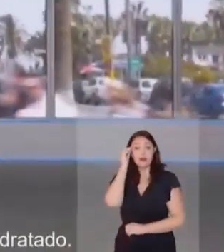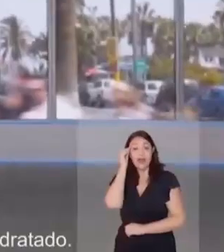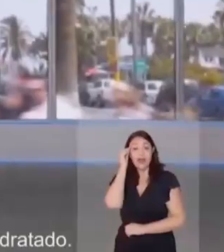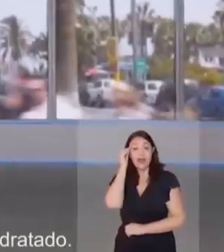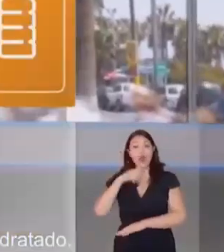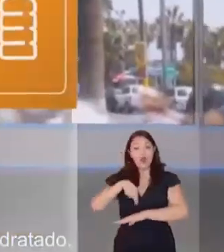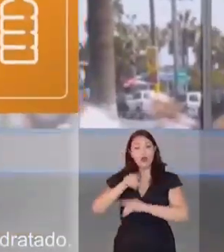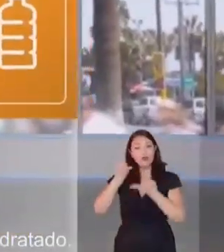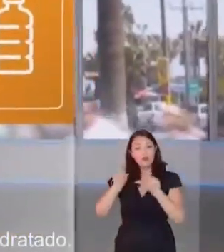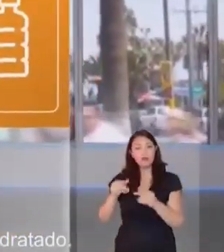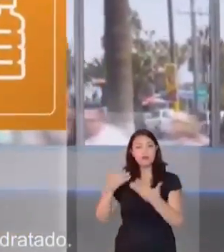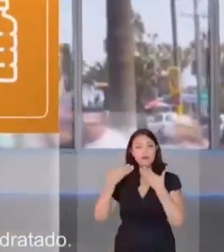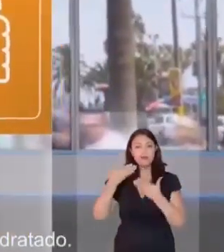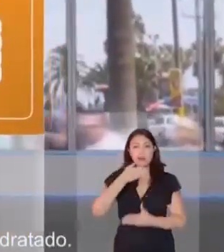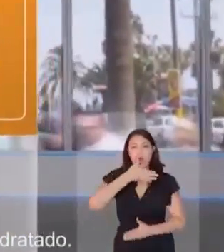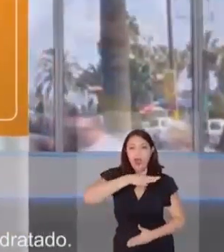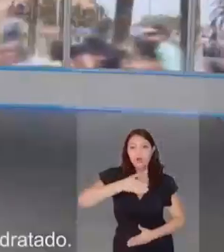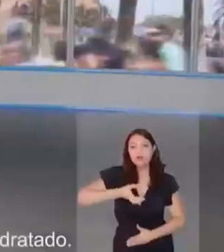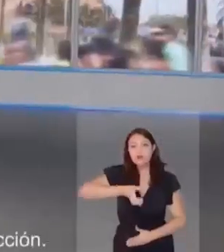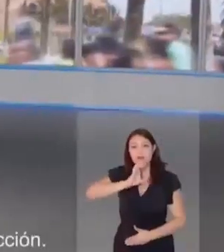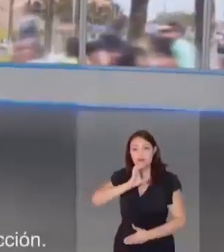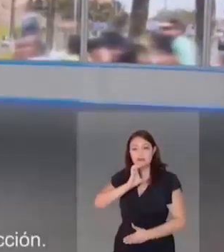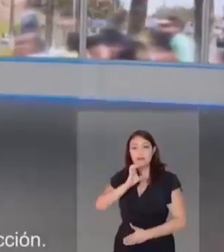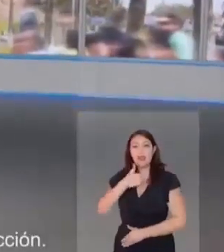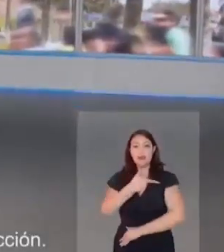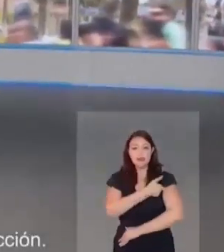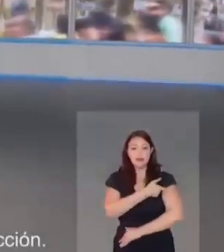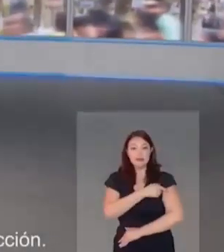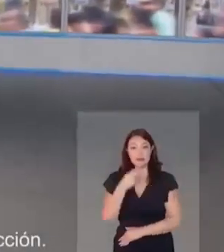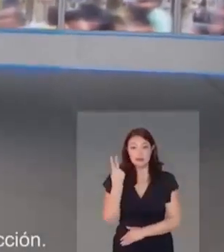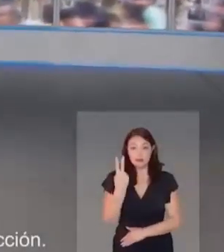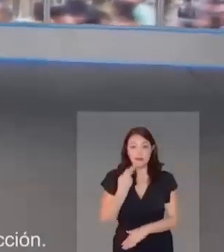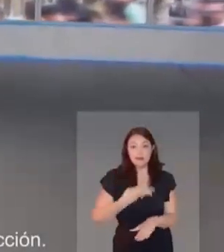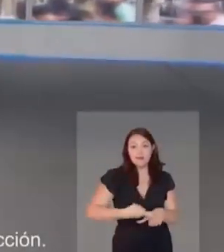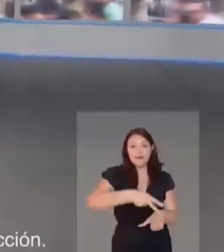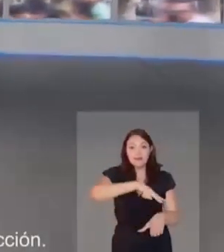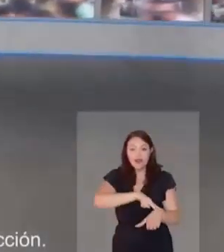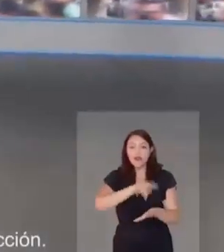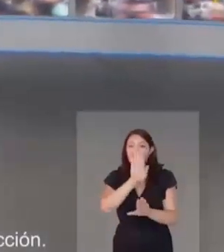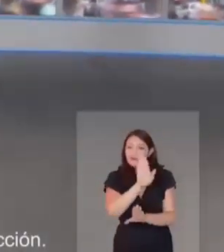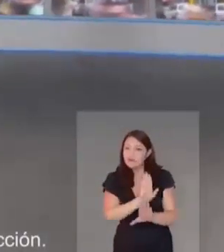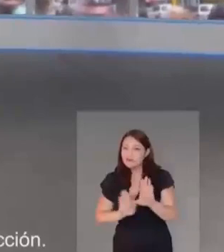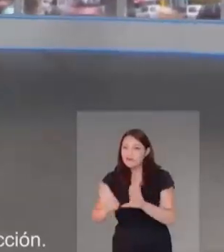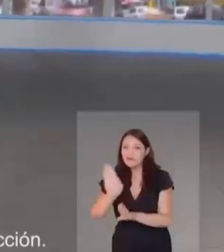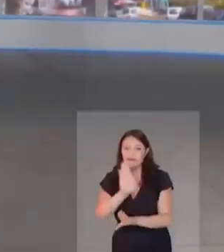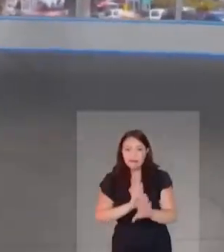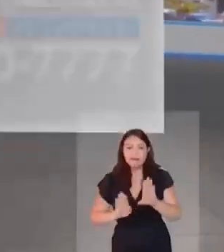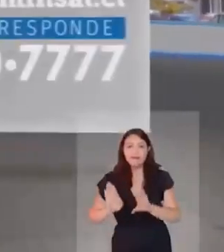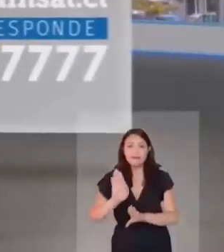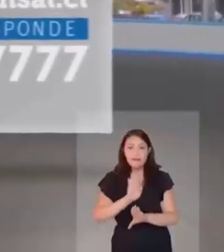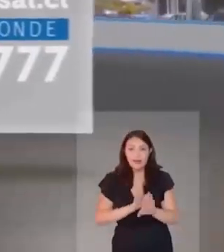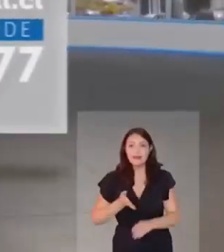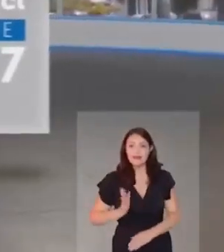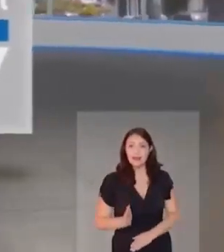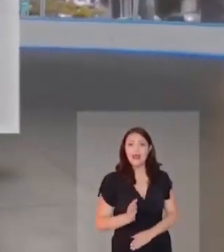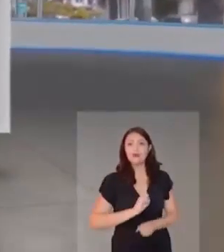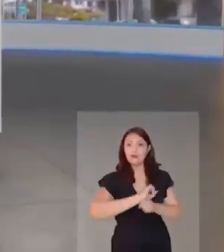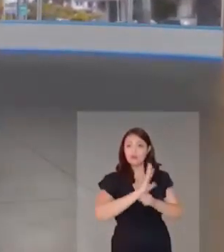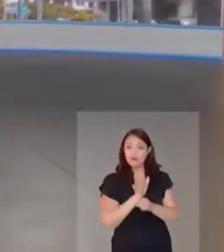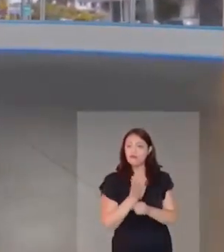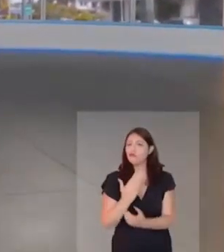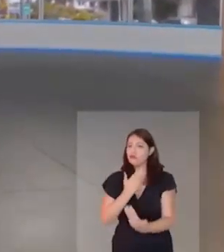menor calor y mantenerte hidratado. Vacúnate hoy con Bivalente, que entrega doble protección. Sigamos cuidándonos